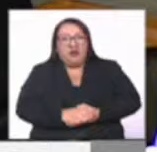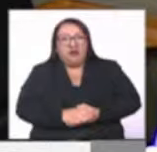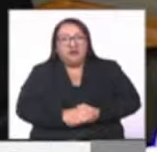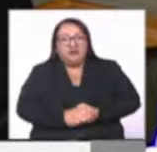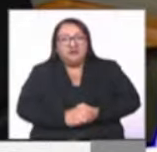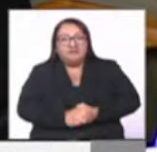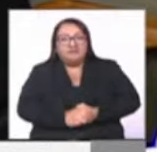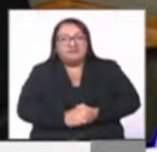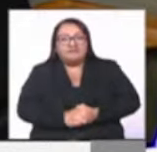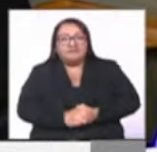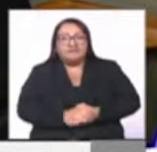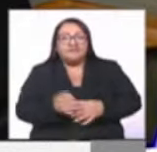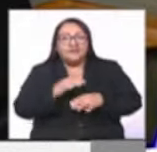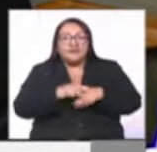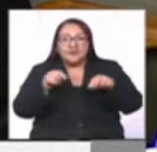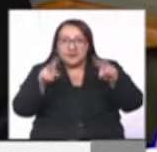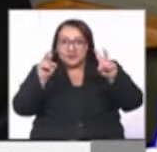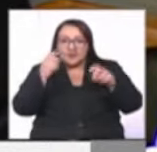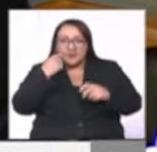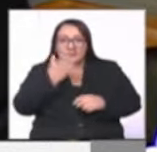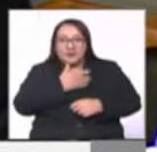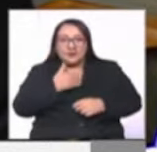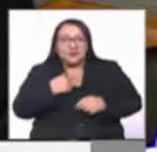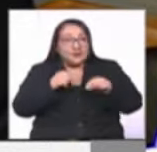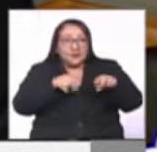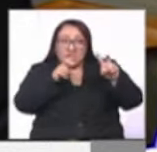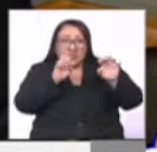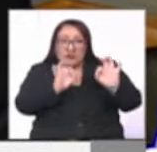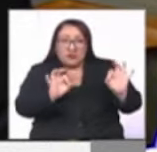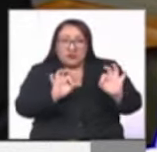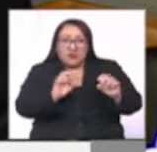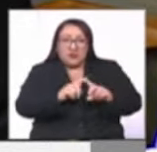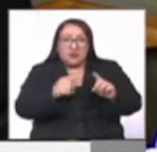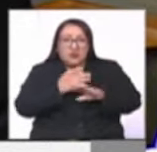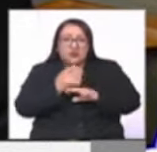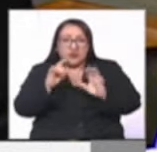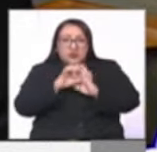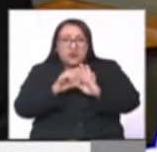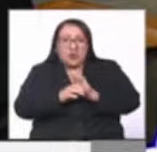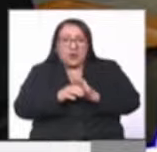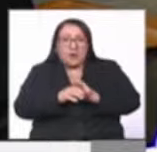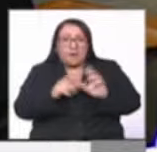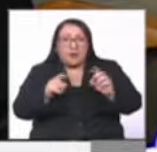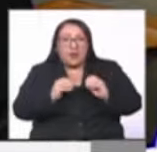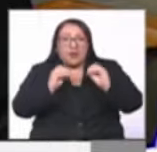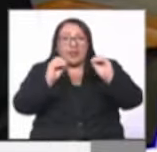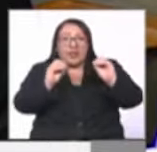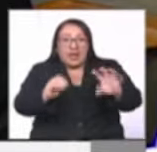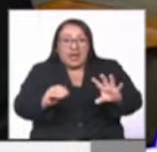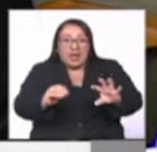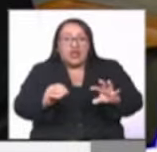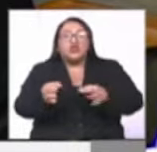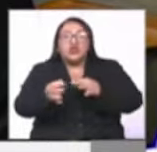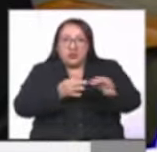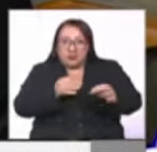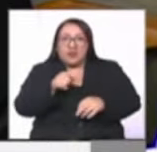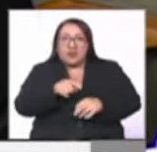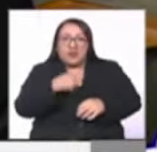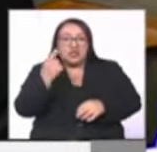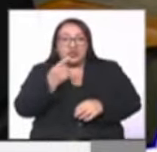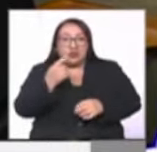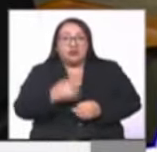no abundaré sobre el particular señor presidente porque no es materia de esta acusación constitucional dejaré dejaré sentado